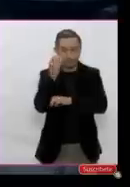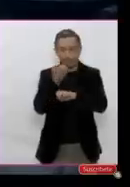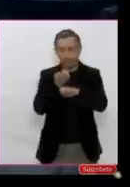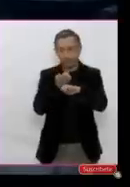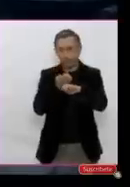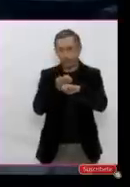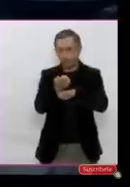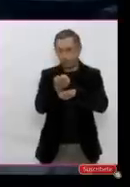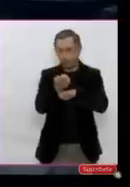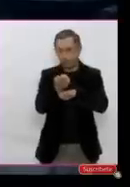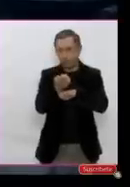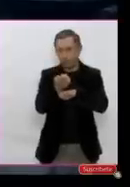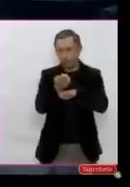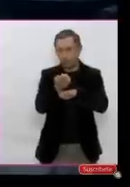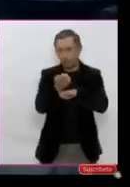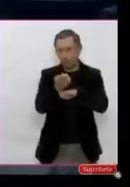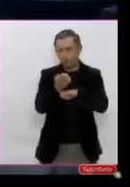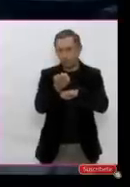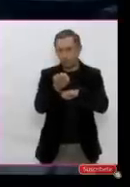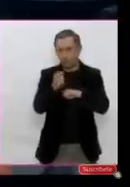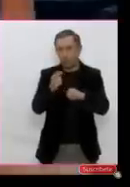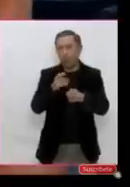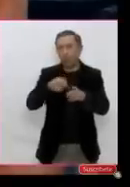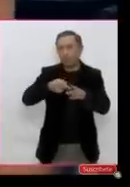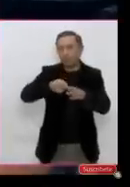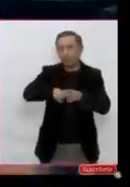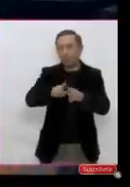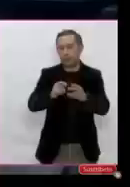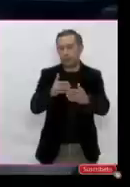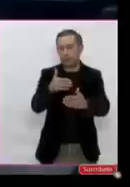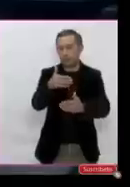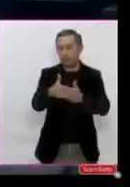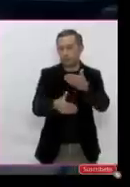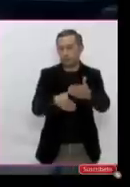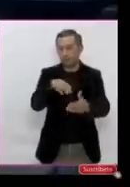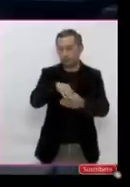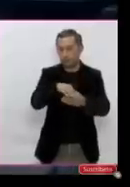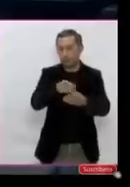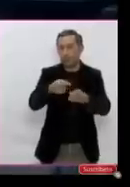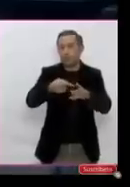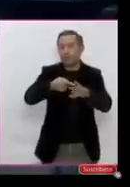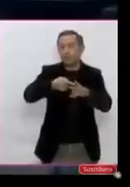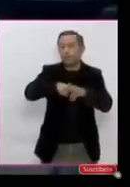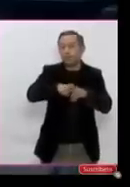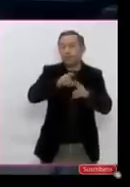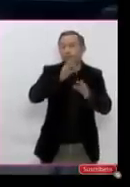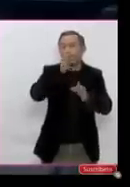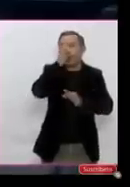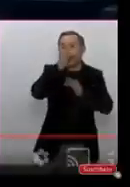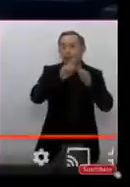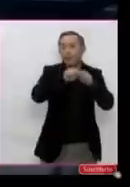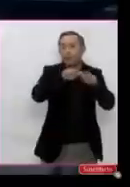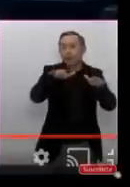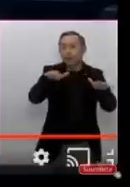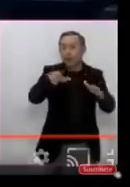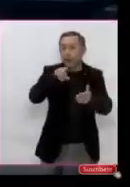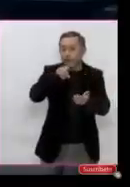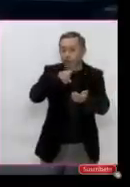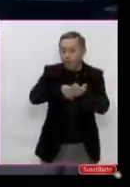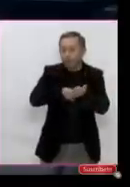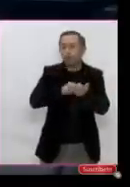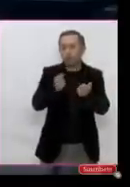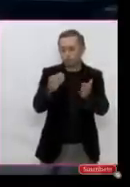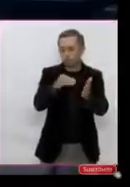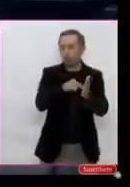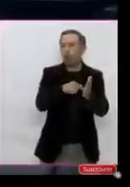demarcaciones que están en un proceso electoral desde el arranque de las campañas sigue vigente y desde